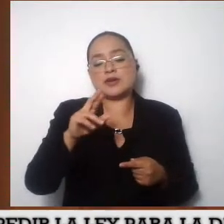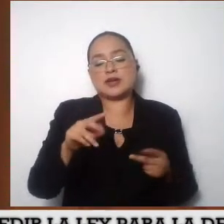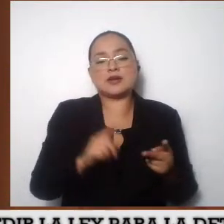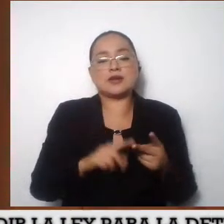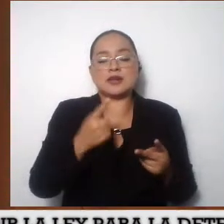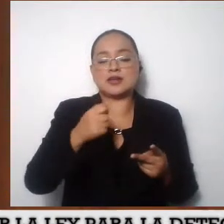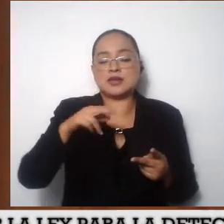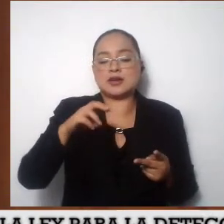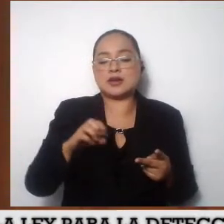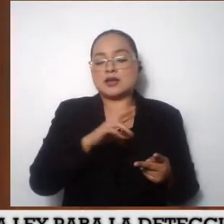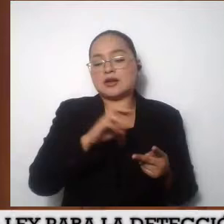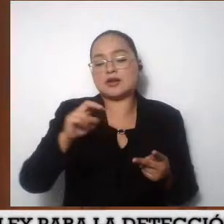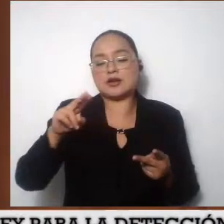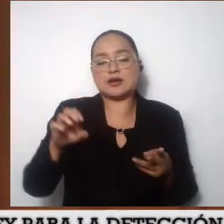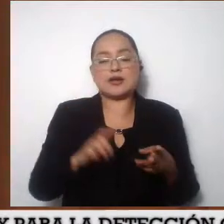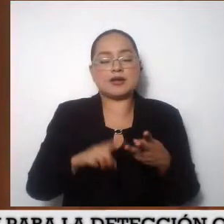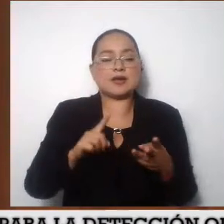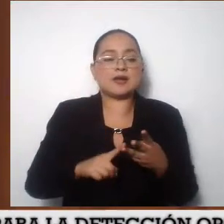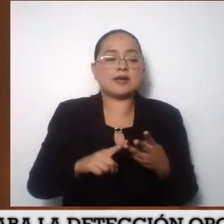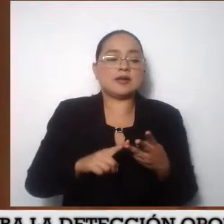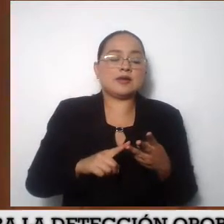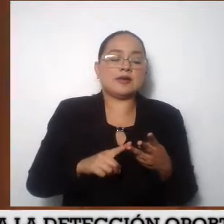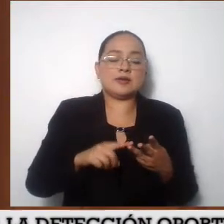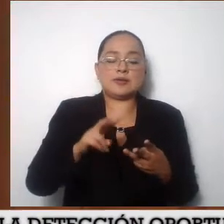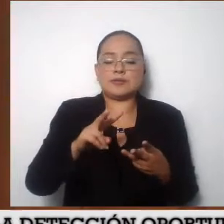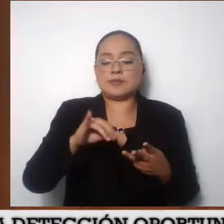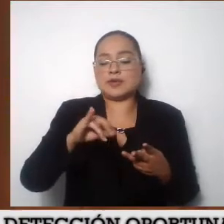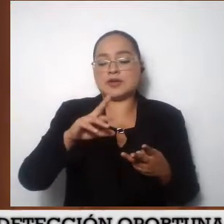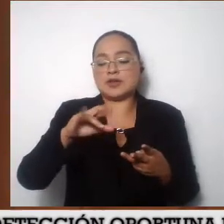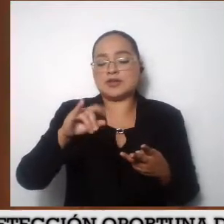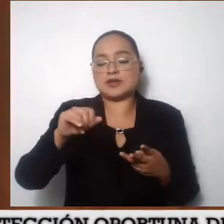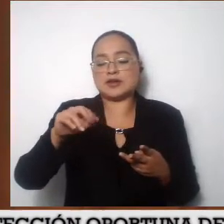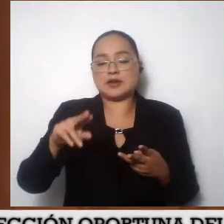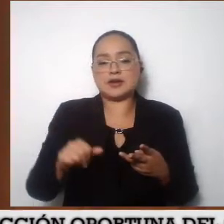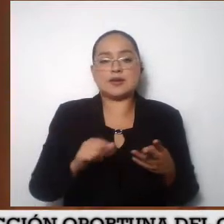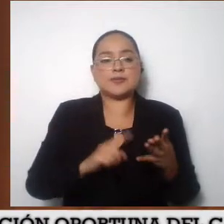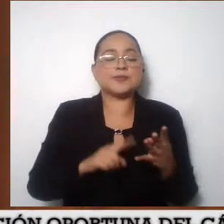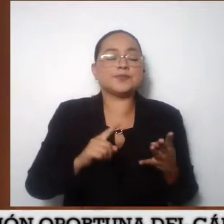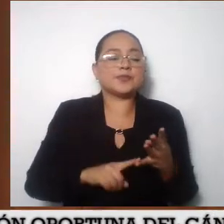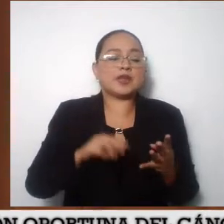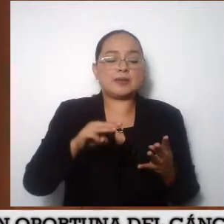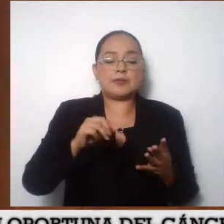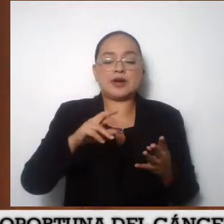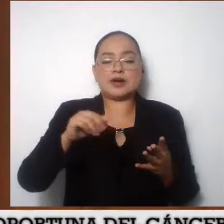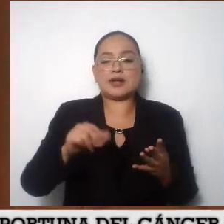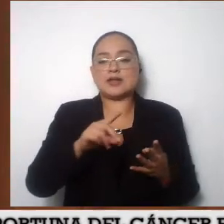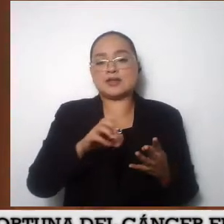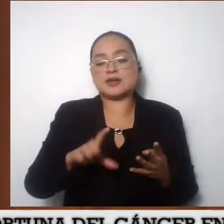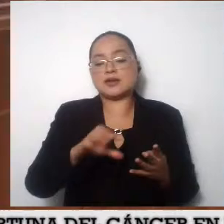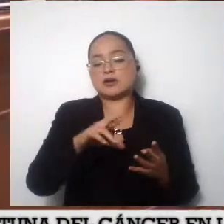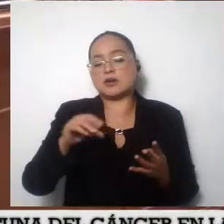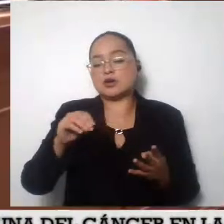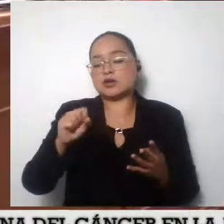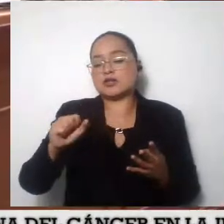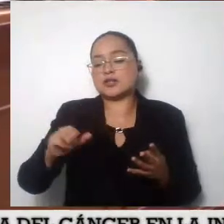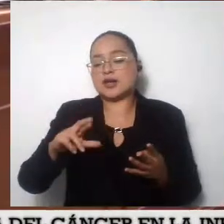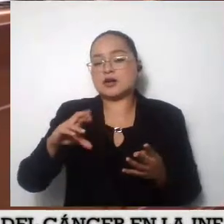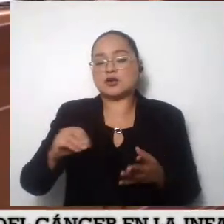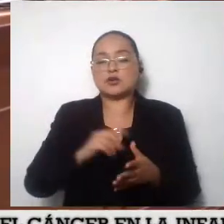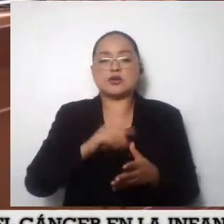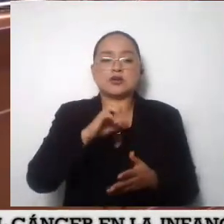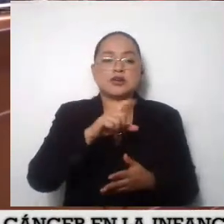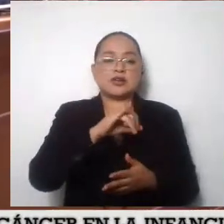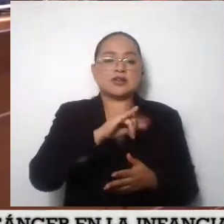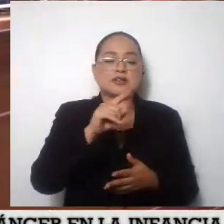diputado René Bojorque Ruiz, diputada Viridiana Camacho Millán, diputada María del Rosario Osuna Gutiérrez, diputada Elizabeth Chía